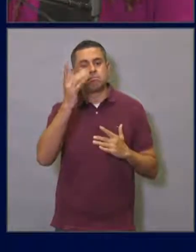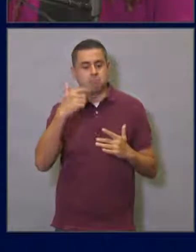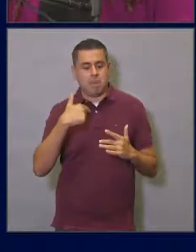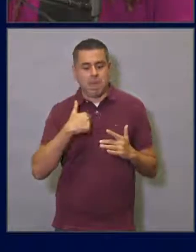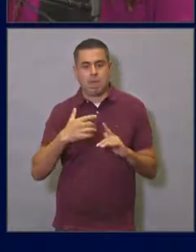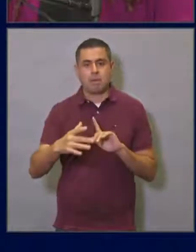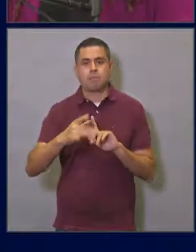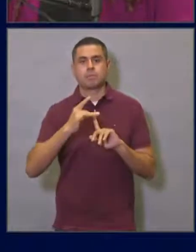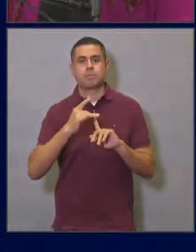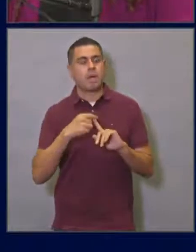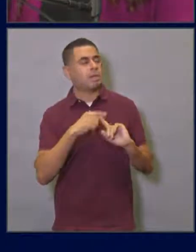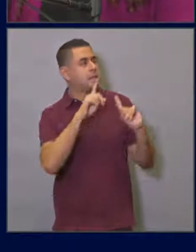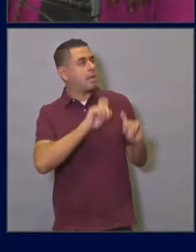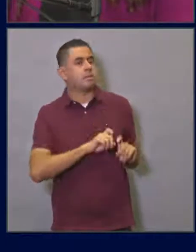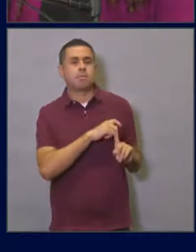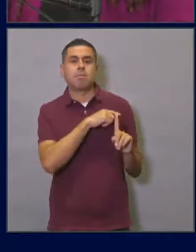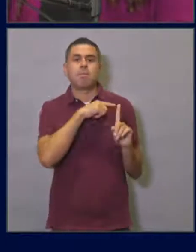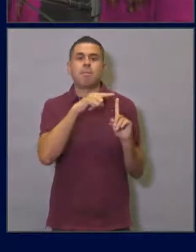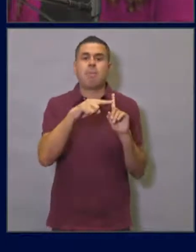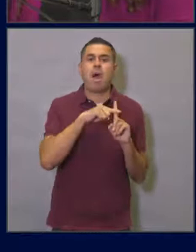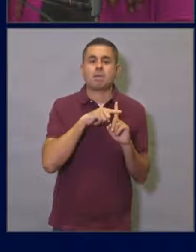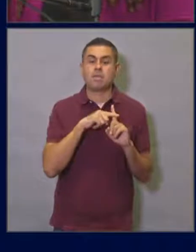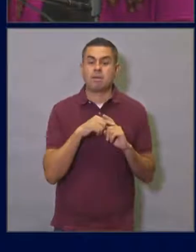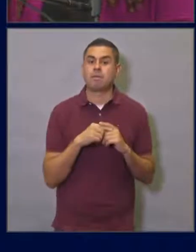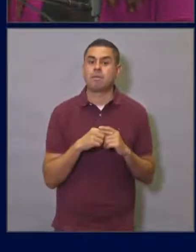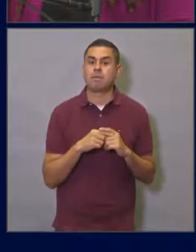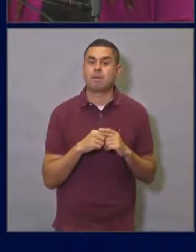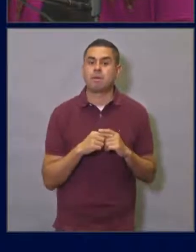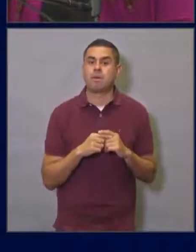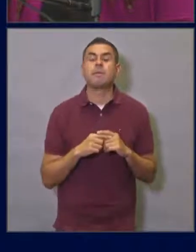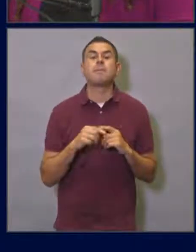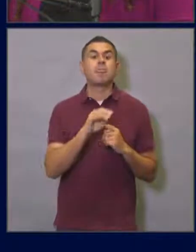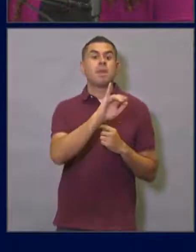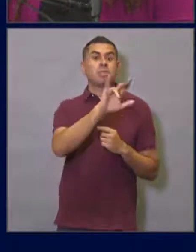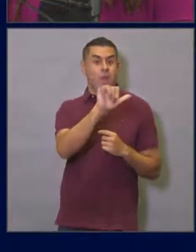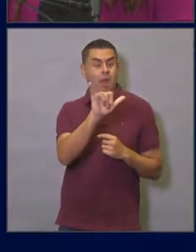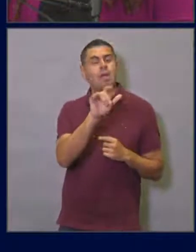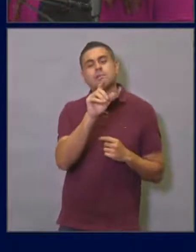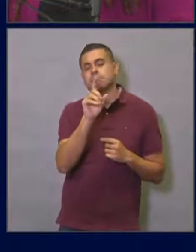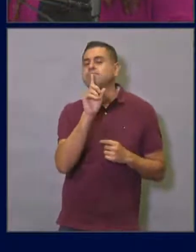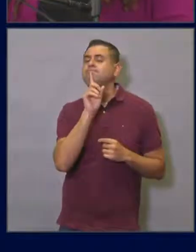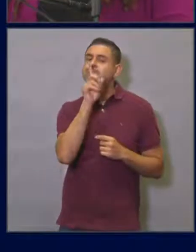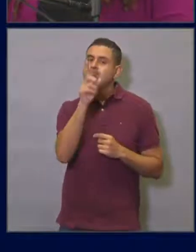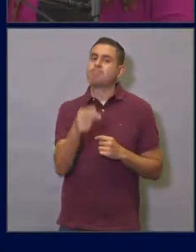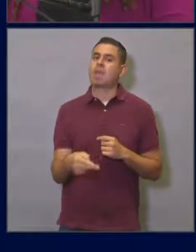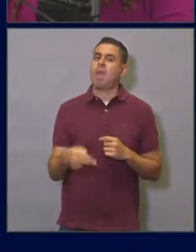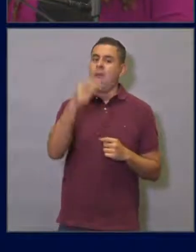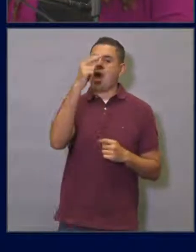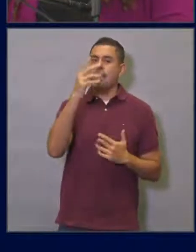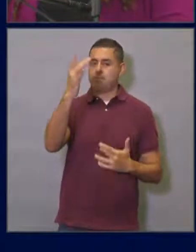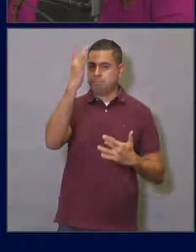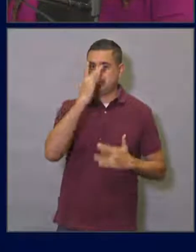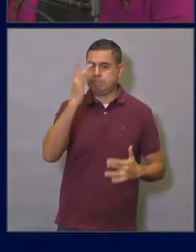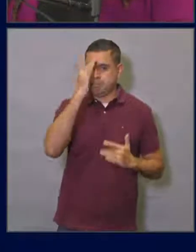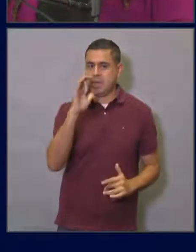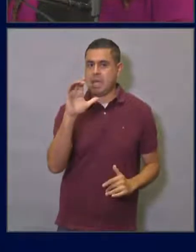de pruebas generalizadas. Desde el aumento que vimos en julio en casos, tasas de